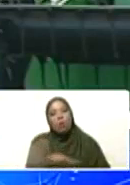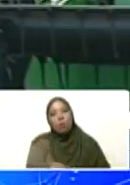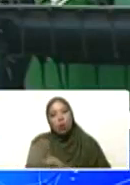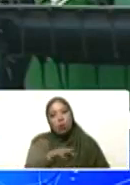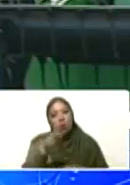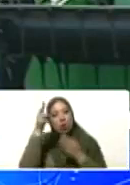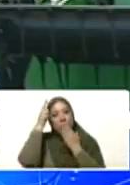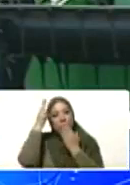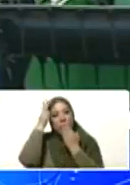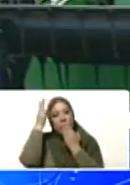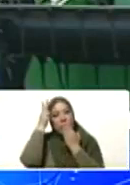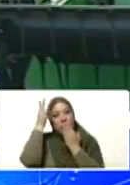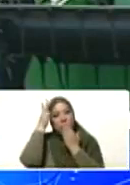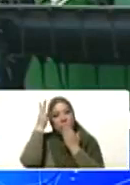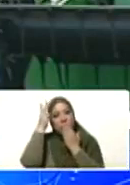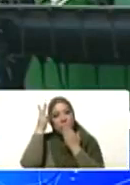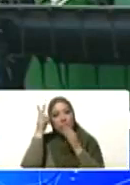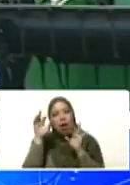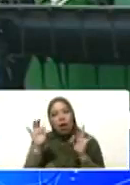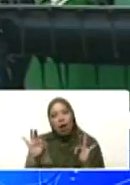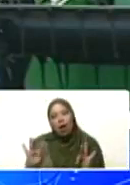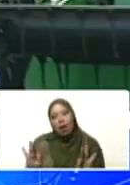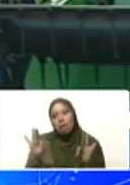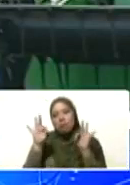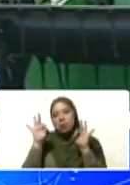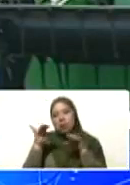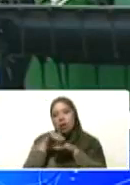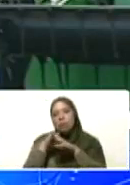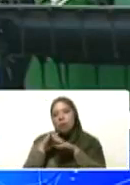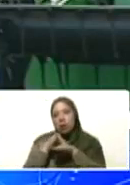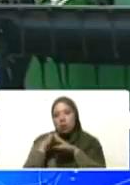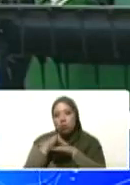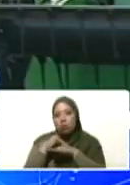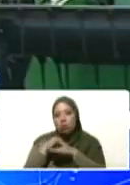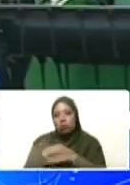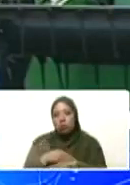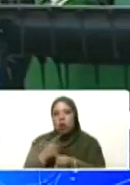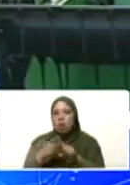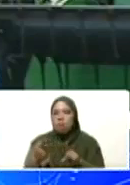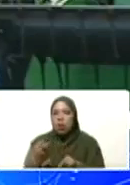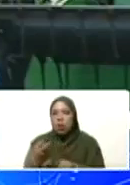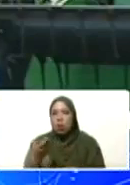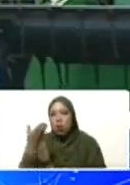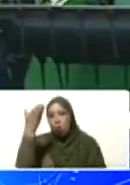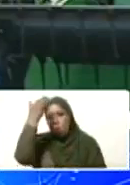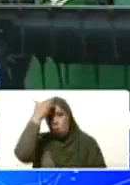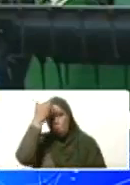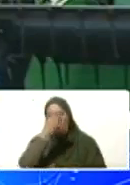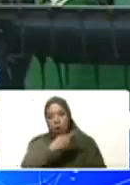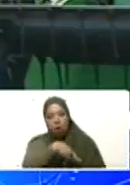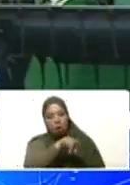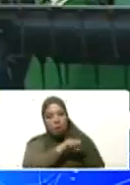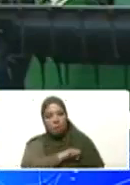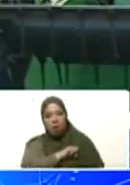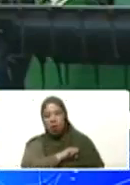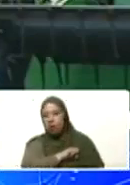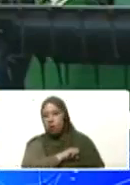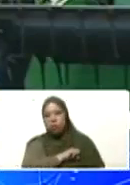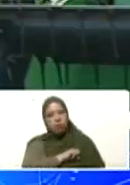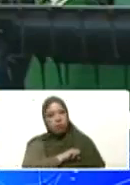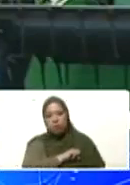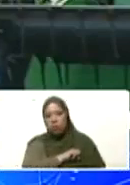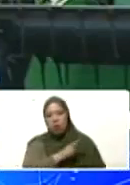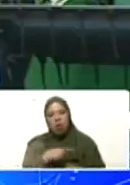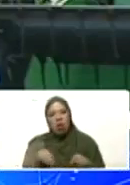manera especial. Pero la corona española no, aún reivindica el colonialismo, aún reivindica